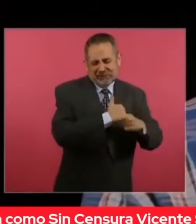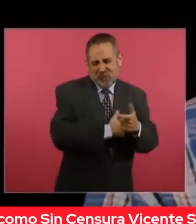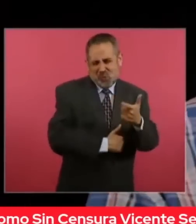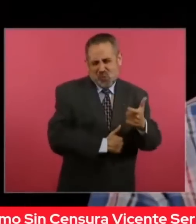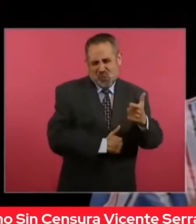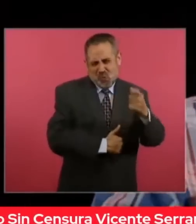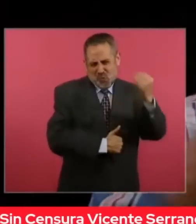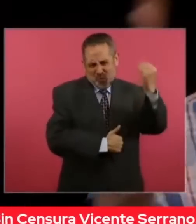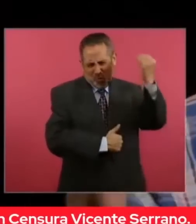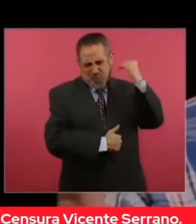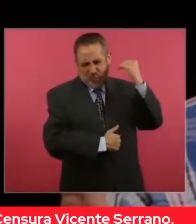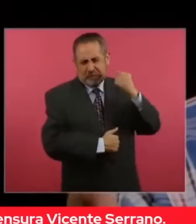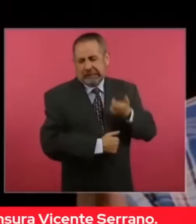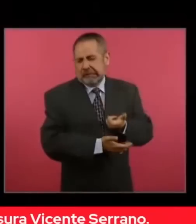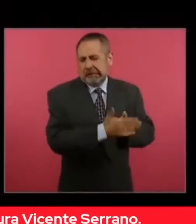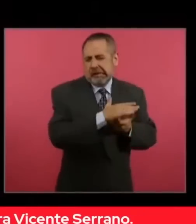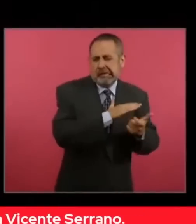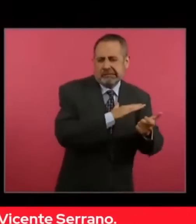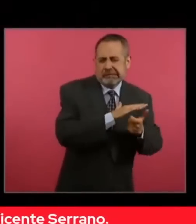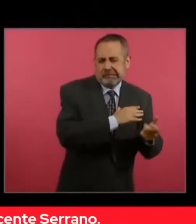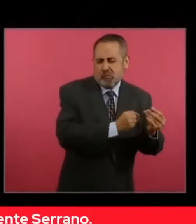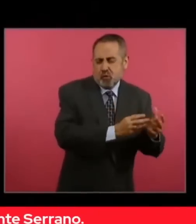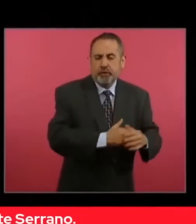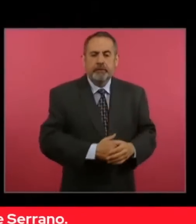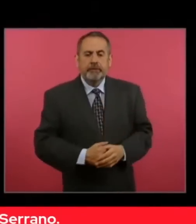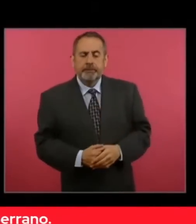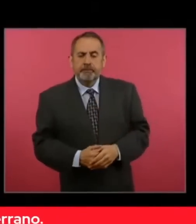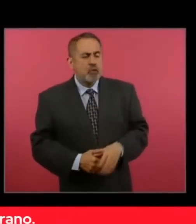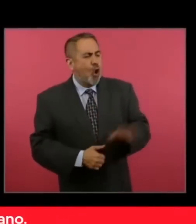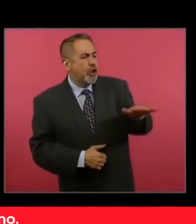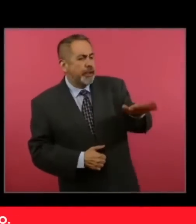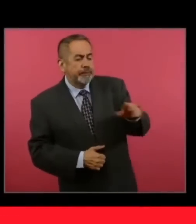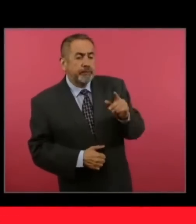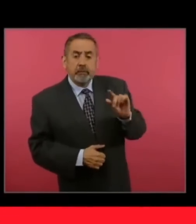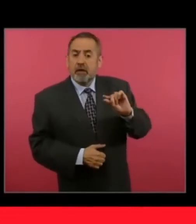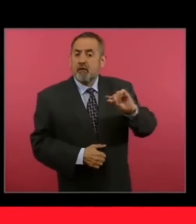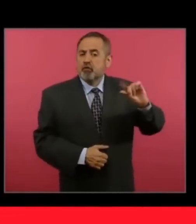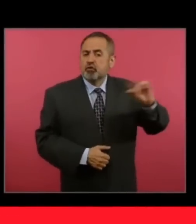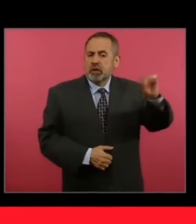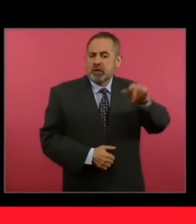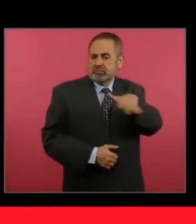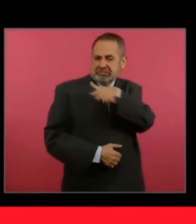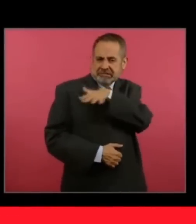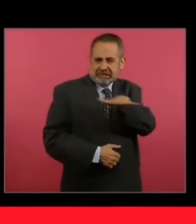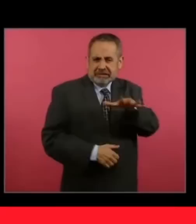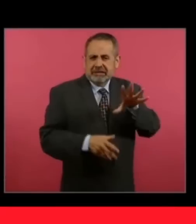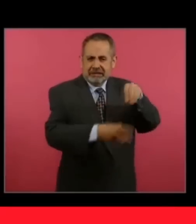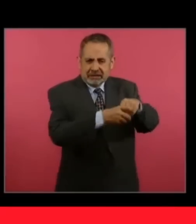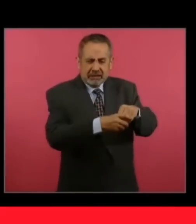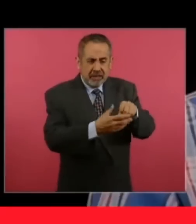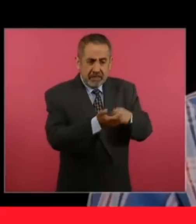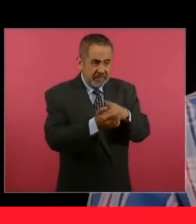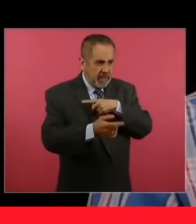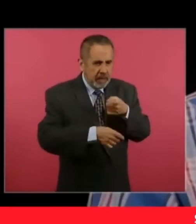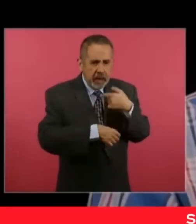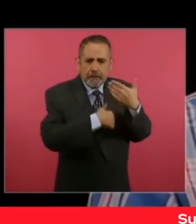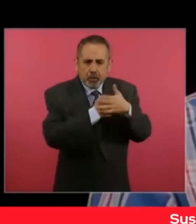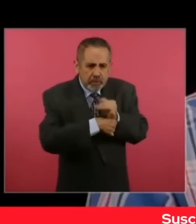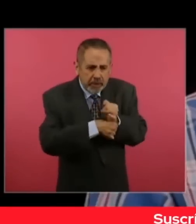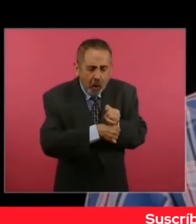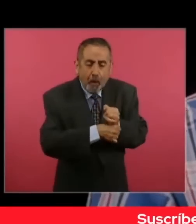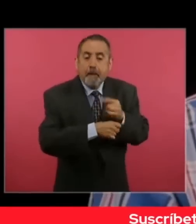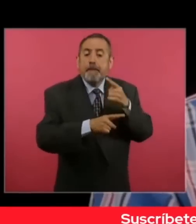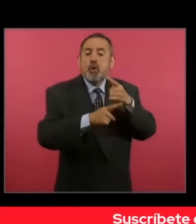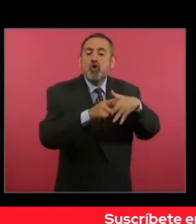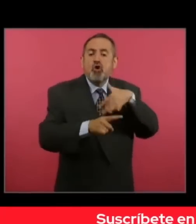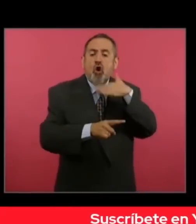lo han maiciado más que a nadie. ¿Debe ser investigado entonces los altos mandos por enriquecimiento iluso y actos de corrupción? Sin